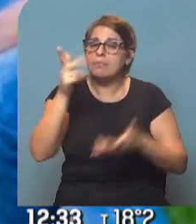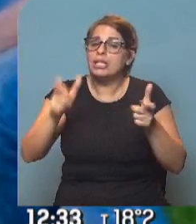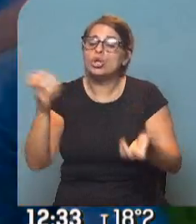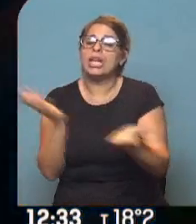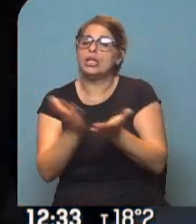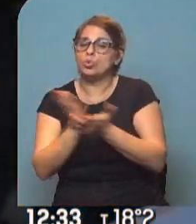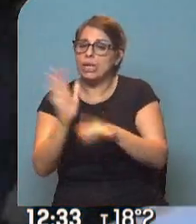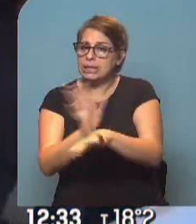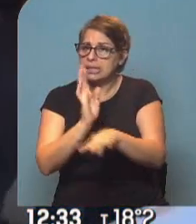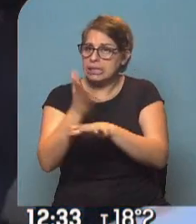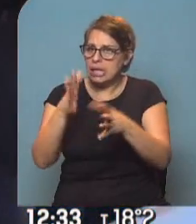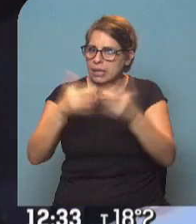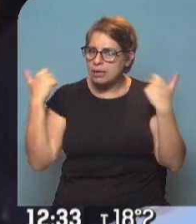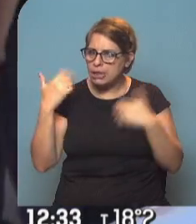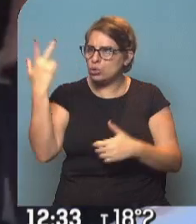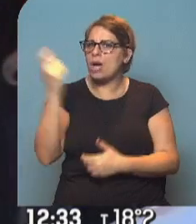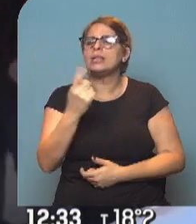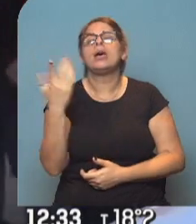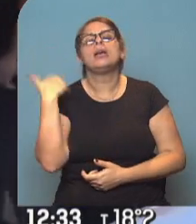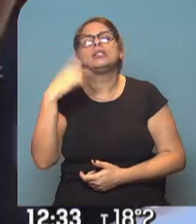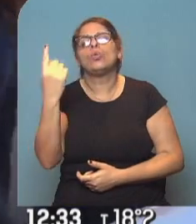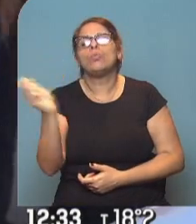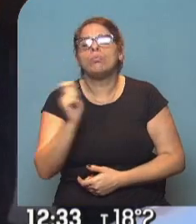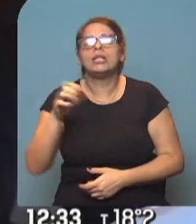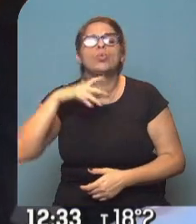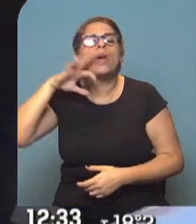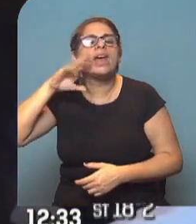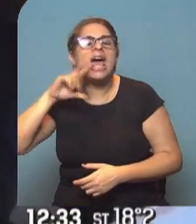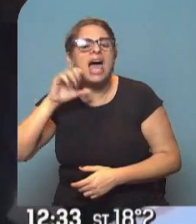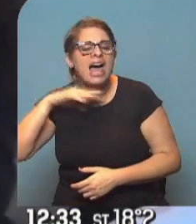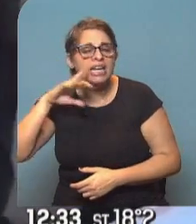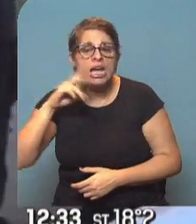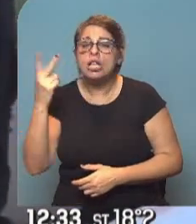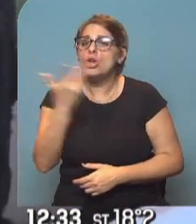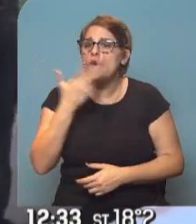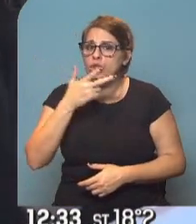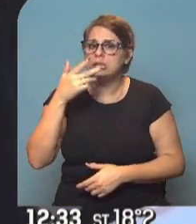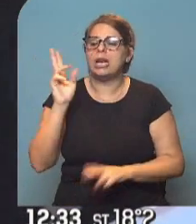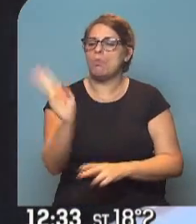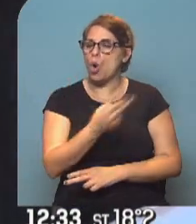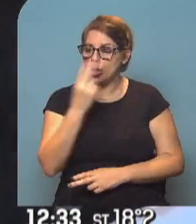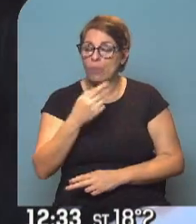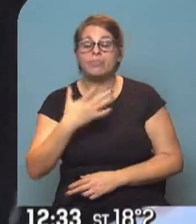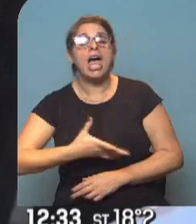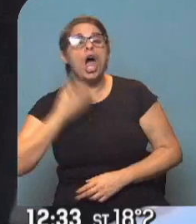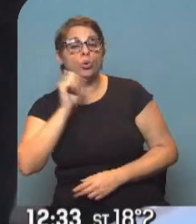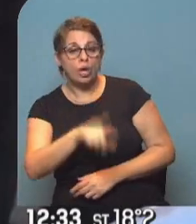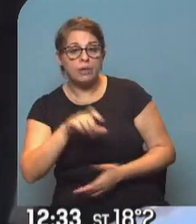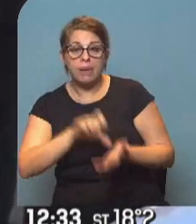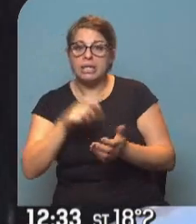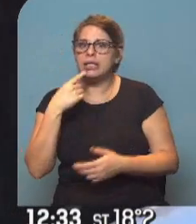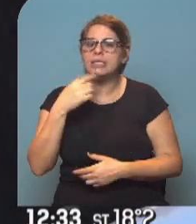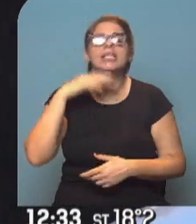cine desaparecidos hacía un mes en Guadalajara, estaban muertos. Según las autoridades, los jóvenes de